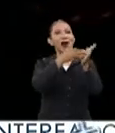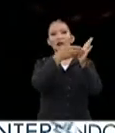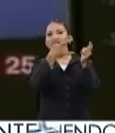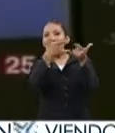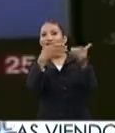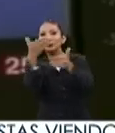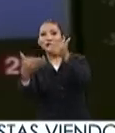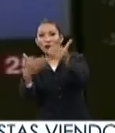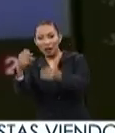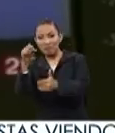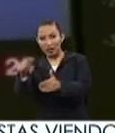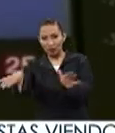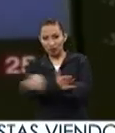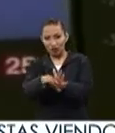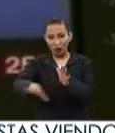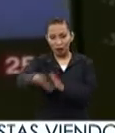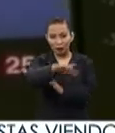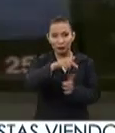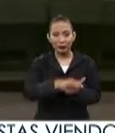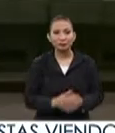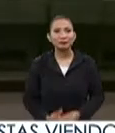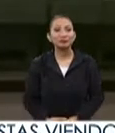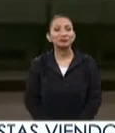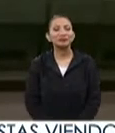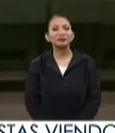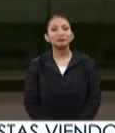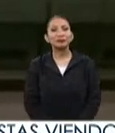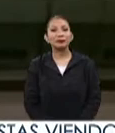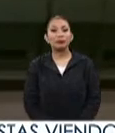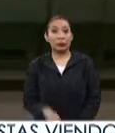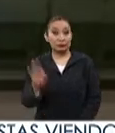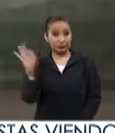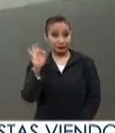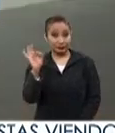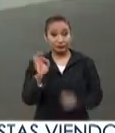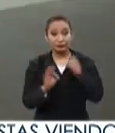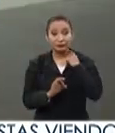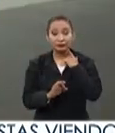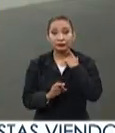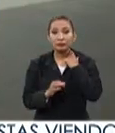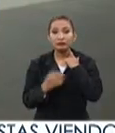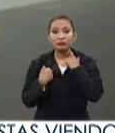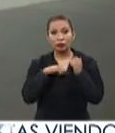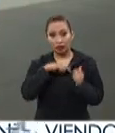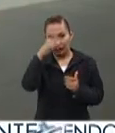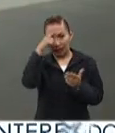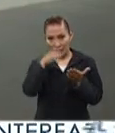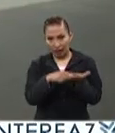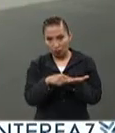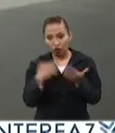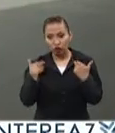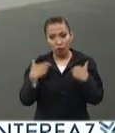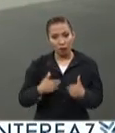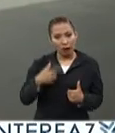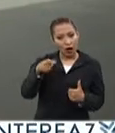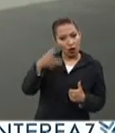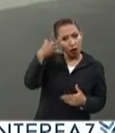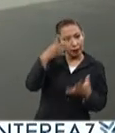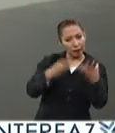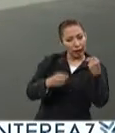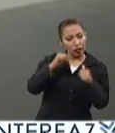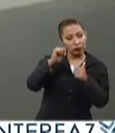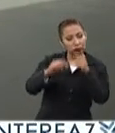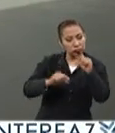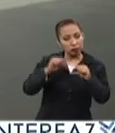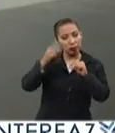y la historia de este lugar. Si uno considera lo que la humanidad ha aprendido, lo que